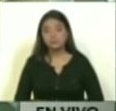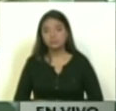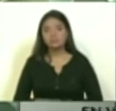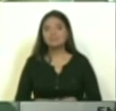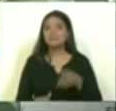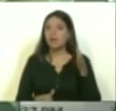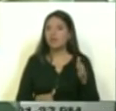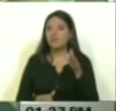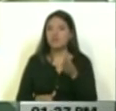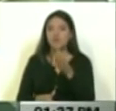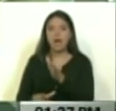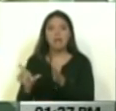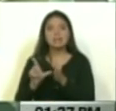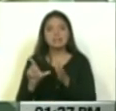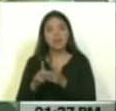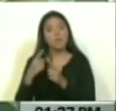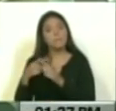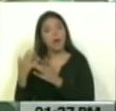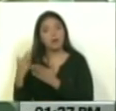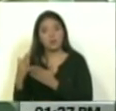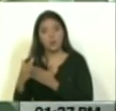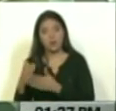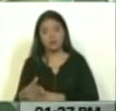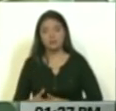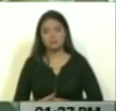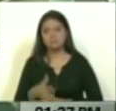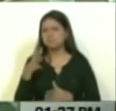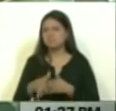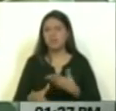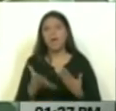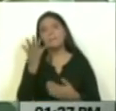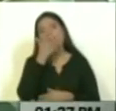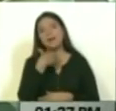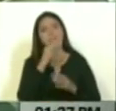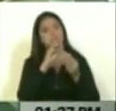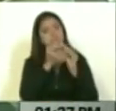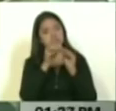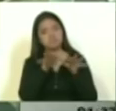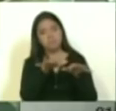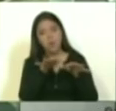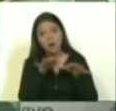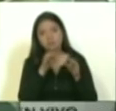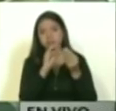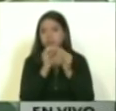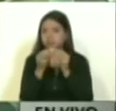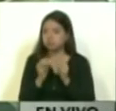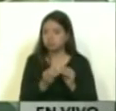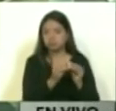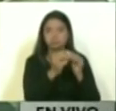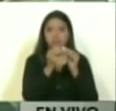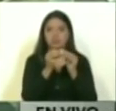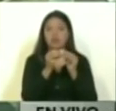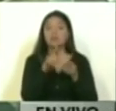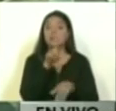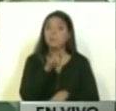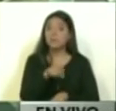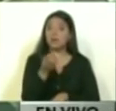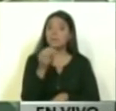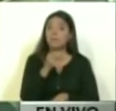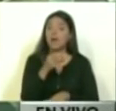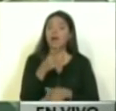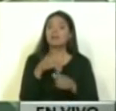liceos y a las escuelas. ¿Para qué? Para embellecerlas, arreglarlas e inclusive para planes